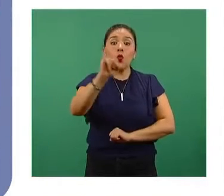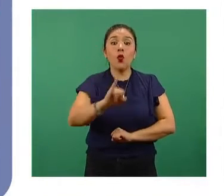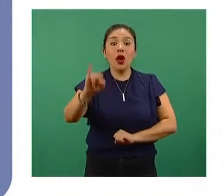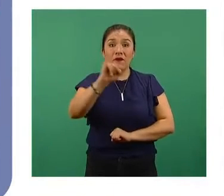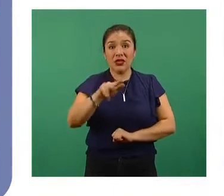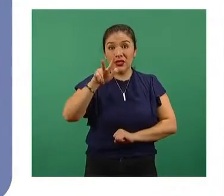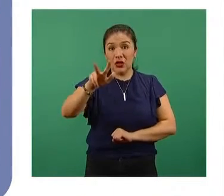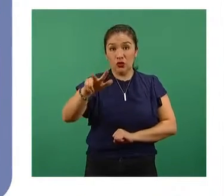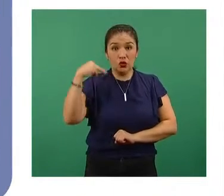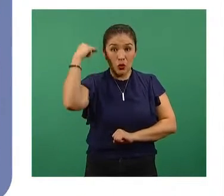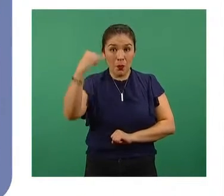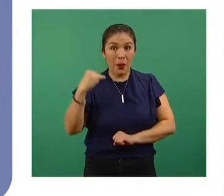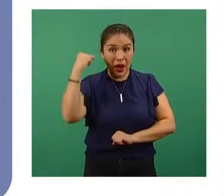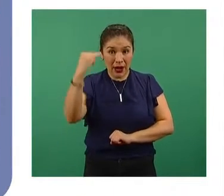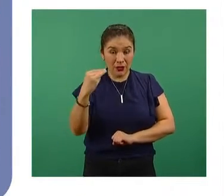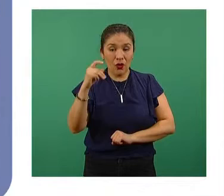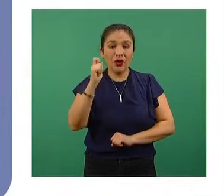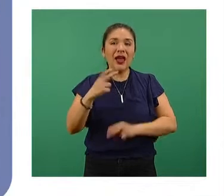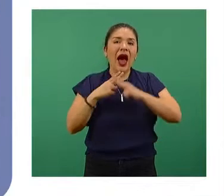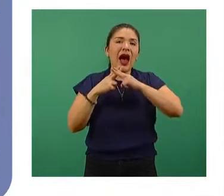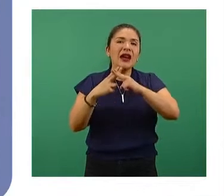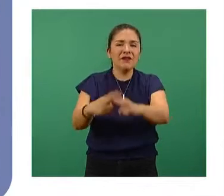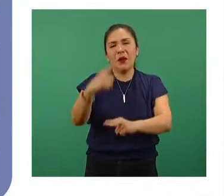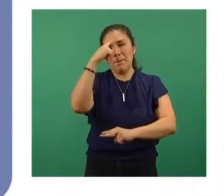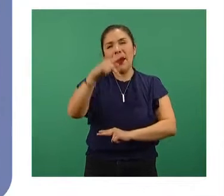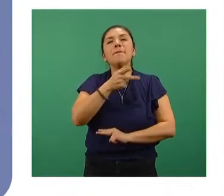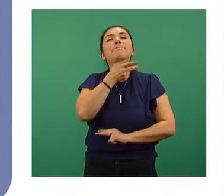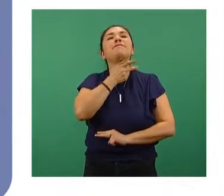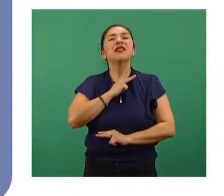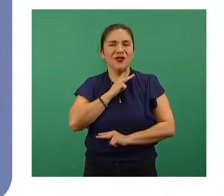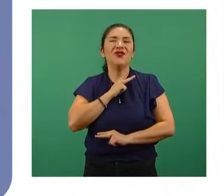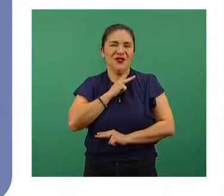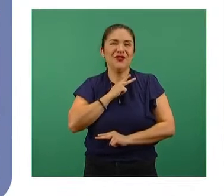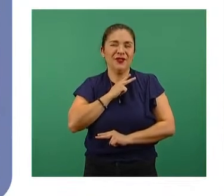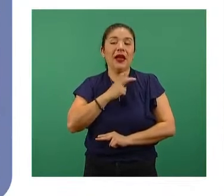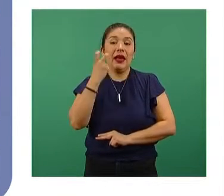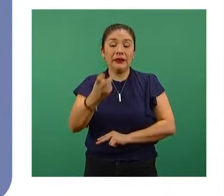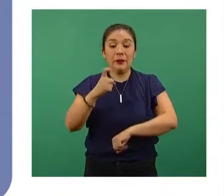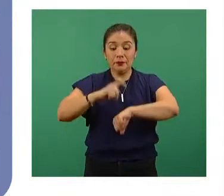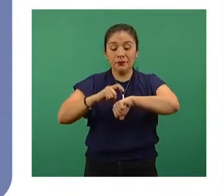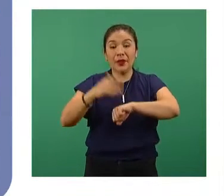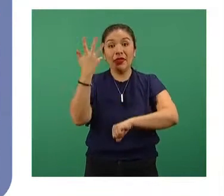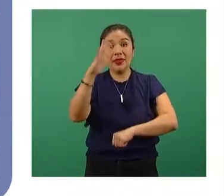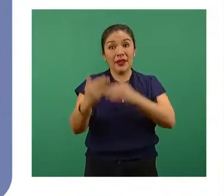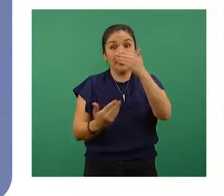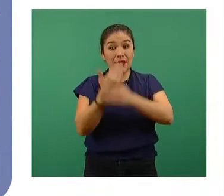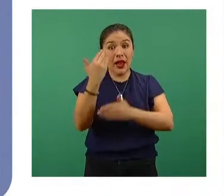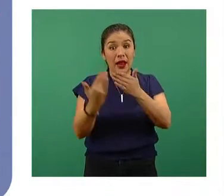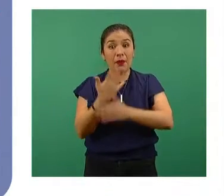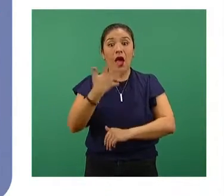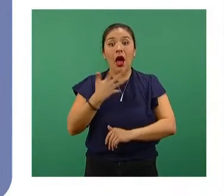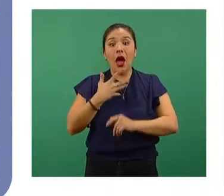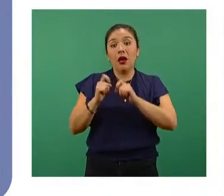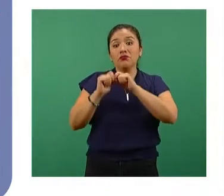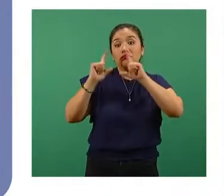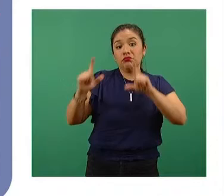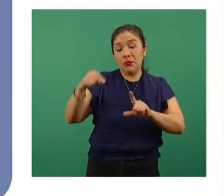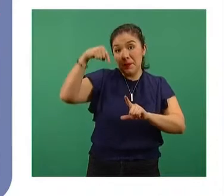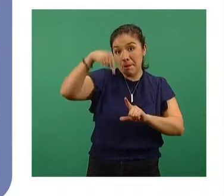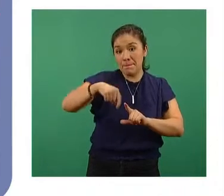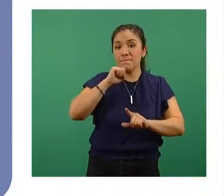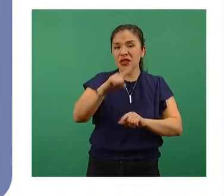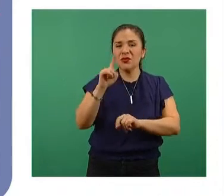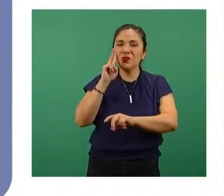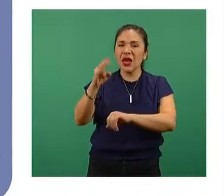marzo, aniversario de la expropiación petrolera, por cierto, a las 10 de la mañana se presentará por esta